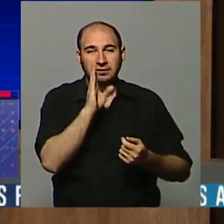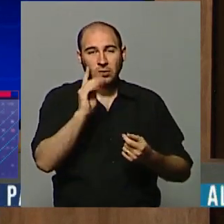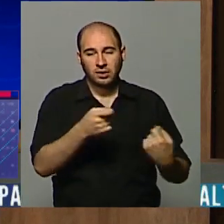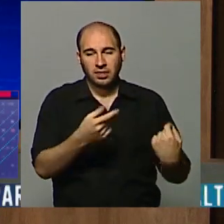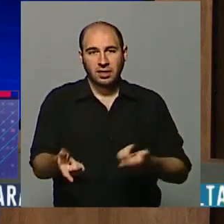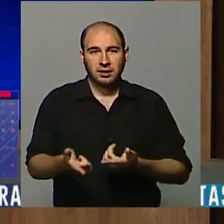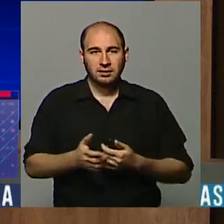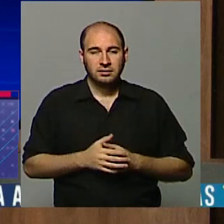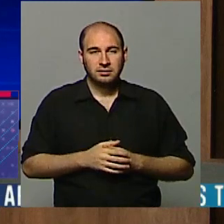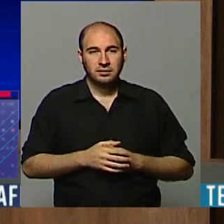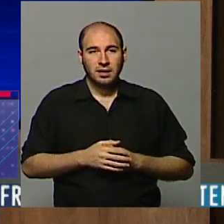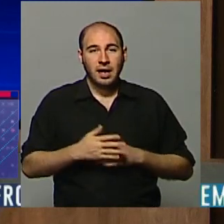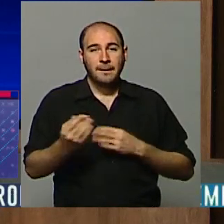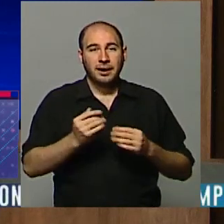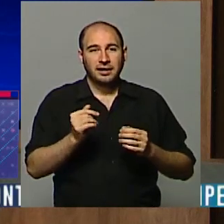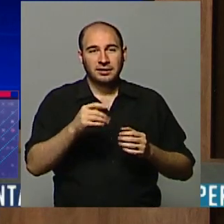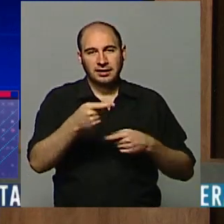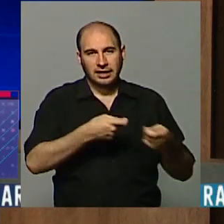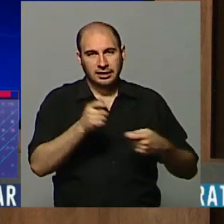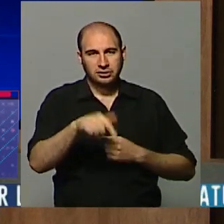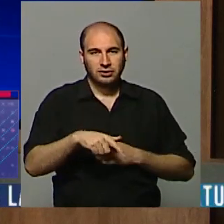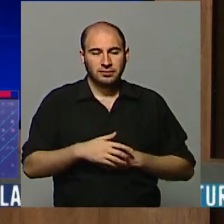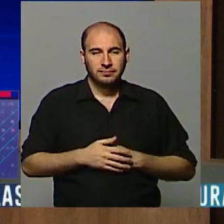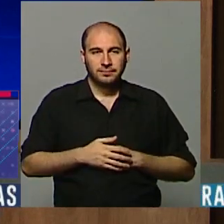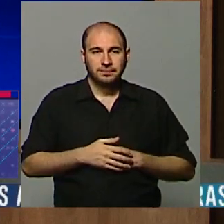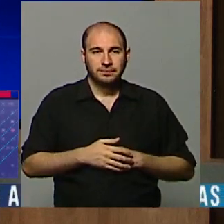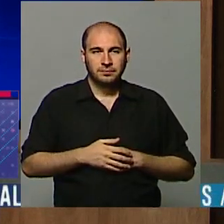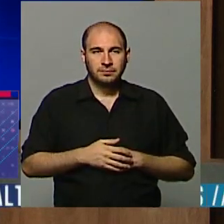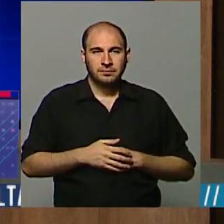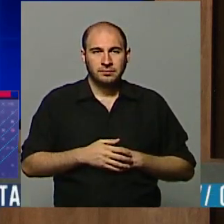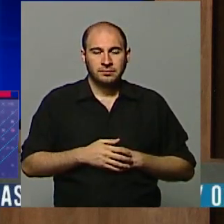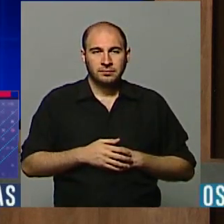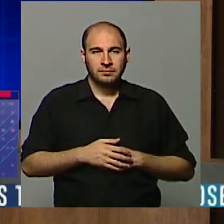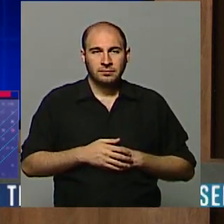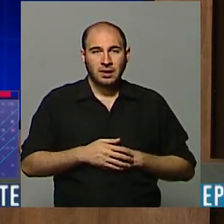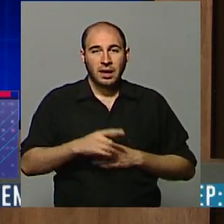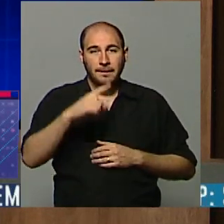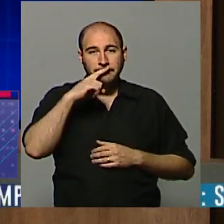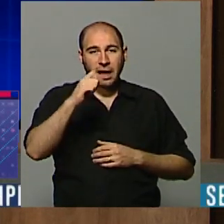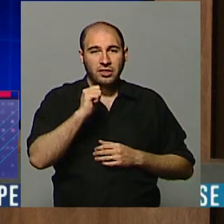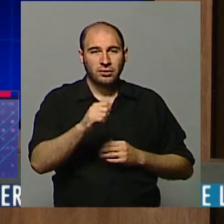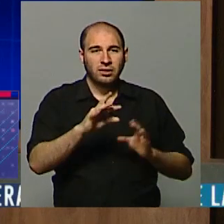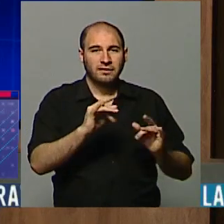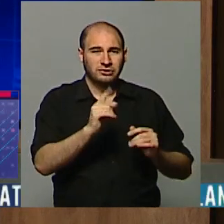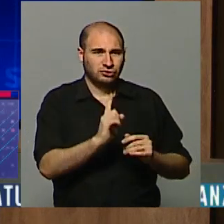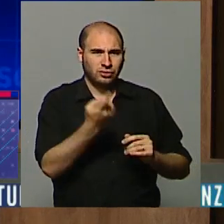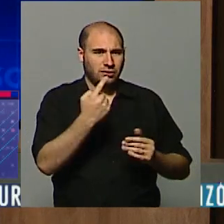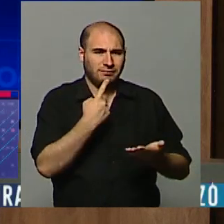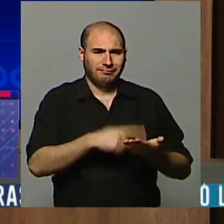Unidos justamente para lo que es esta gestión. La realidad es que Maduro se complica mucho él